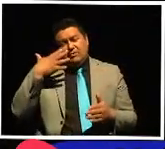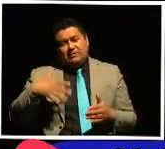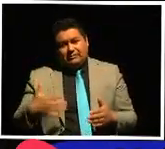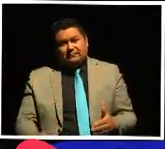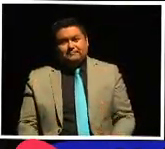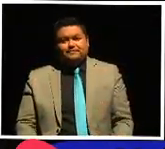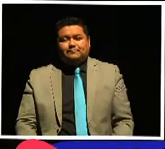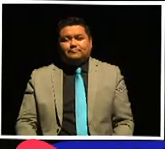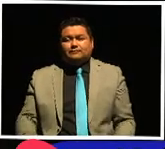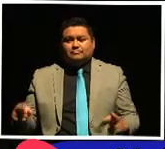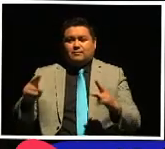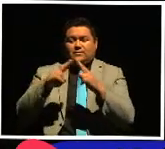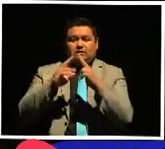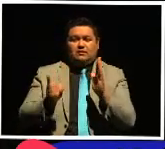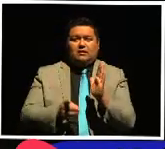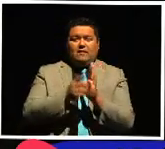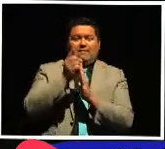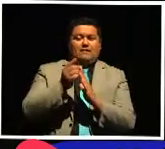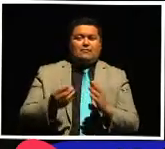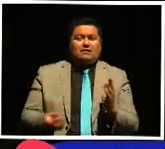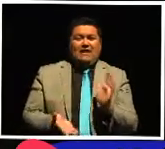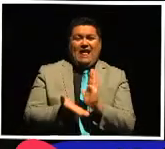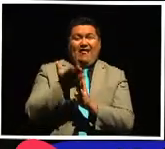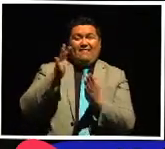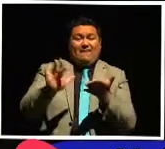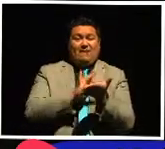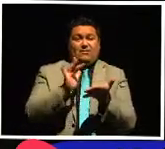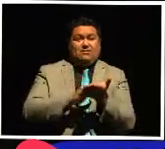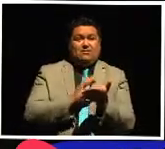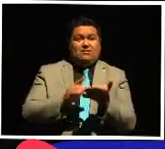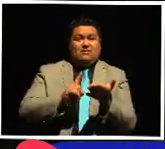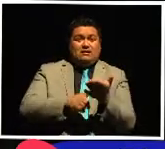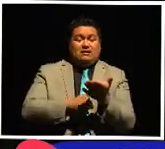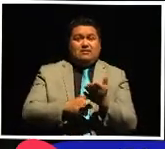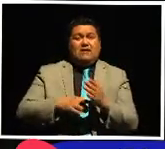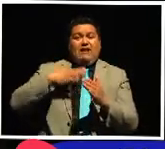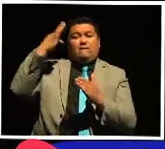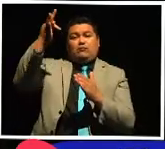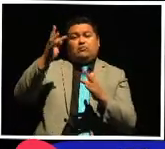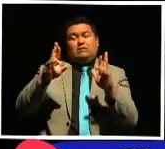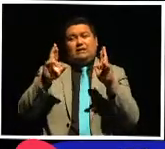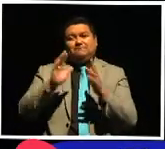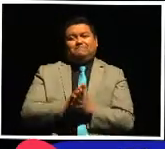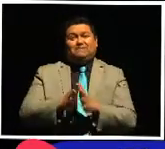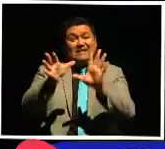la construcción y desarrollo de alta tecnología por el futuro. Gracias.